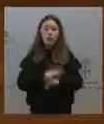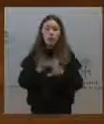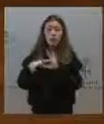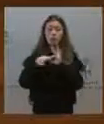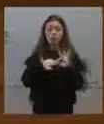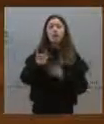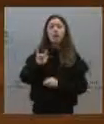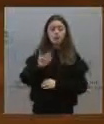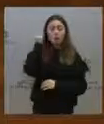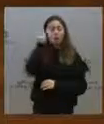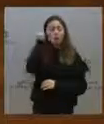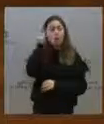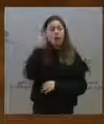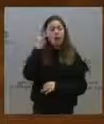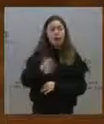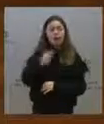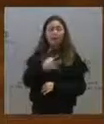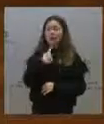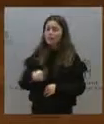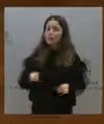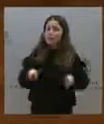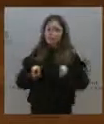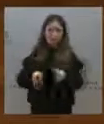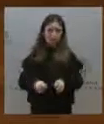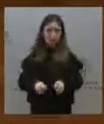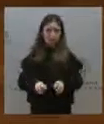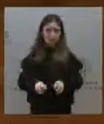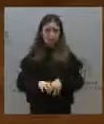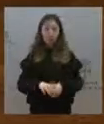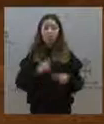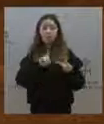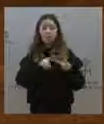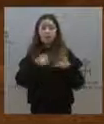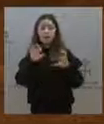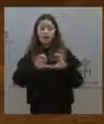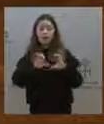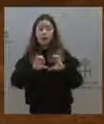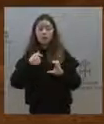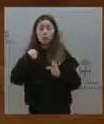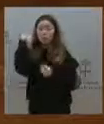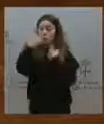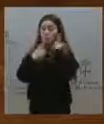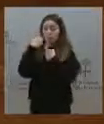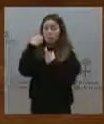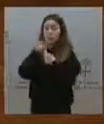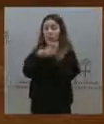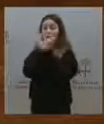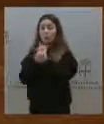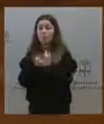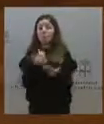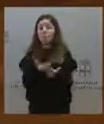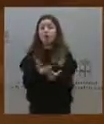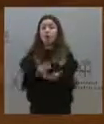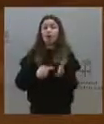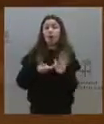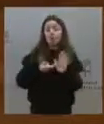el principio. En el caso de Ciudadanos, todavía me pregunto qué cambió para tener preparada una enmienda de totalidad un día y aprobar al día siguiente los presupuestos